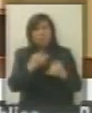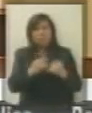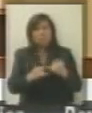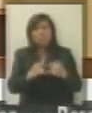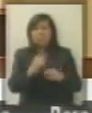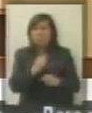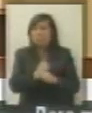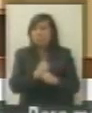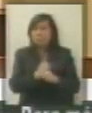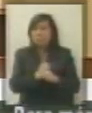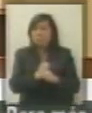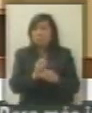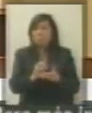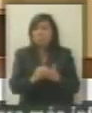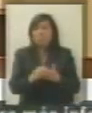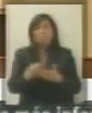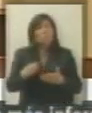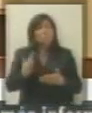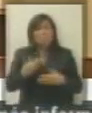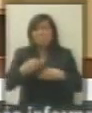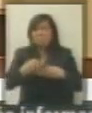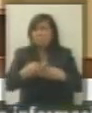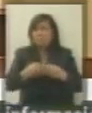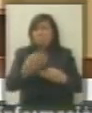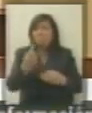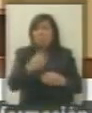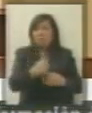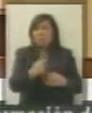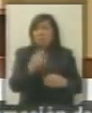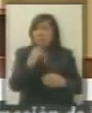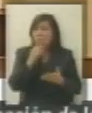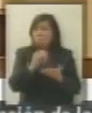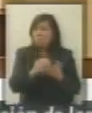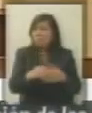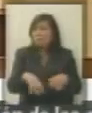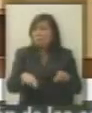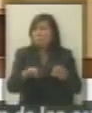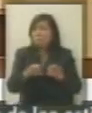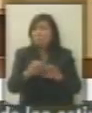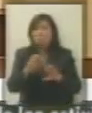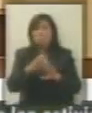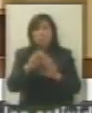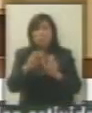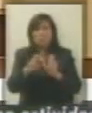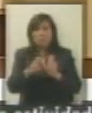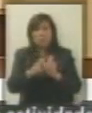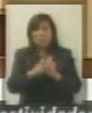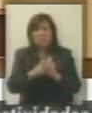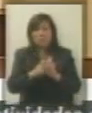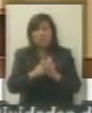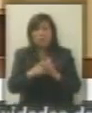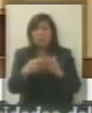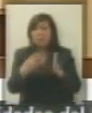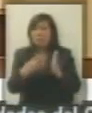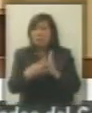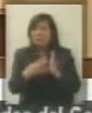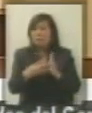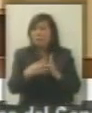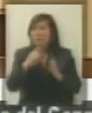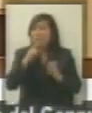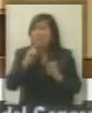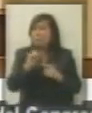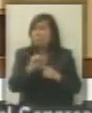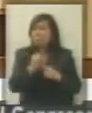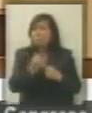aquellas obras que resultan impostergables. Para ello, se han priorizado aquellos proyectos destinados a atender las necesidades